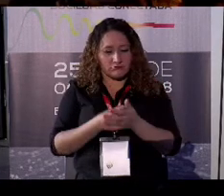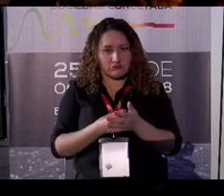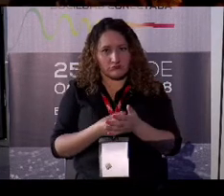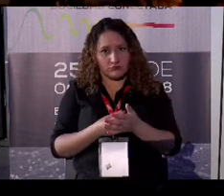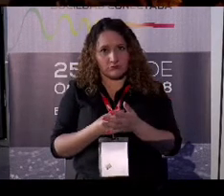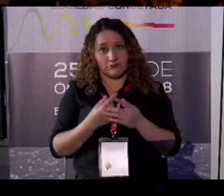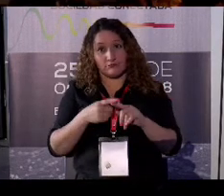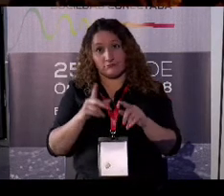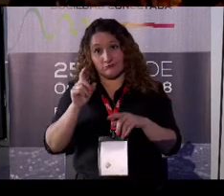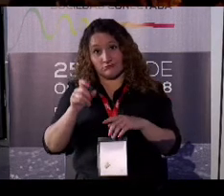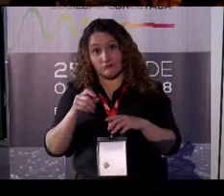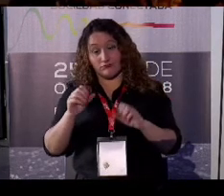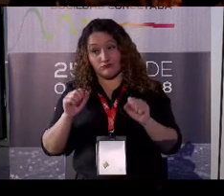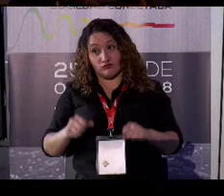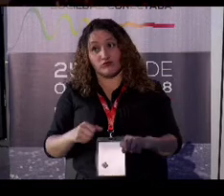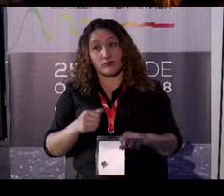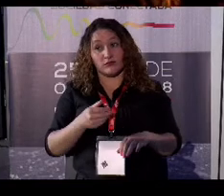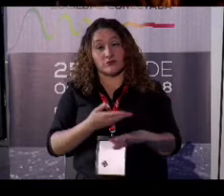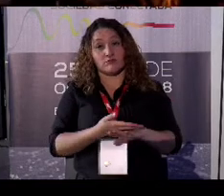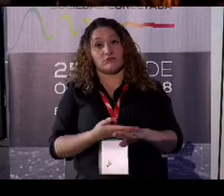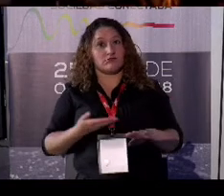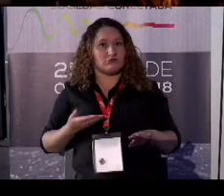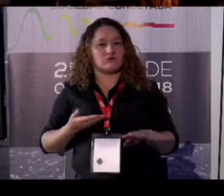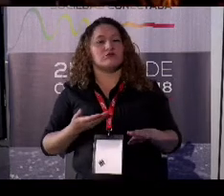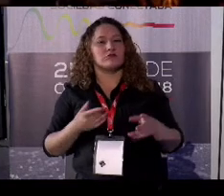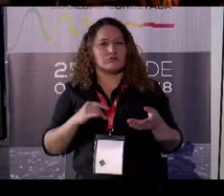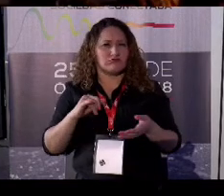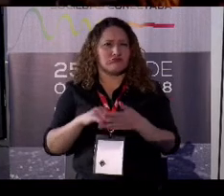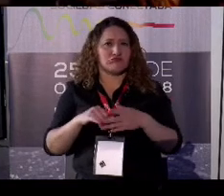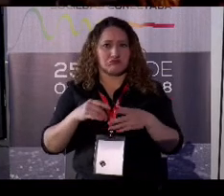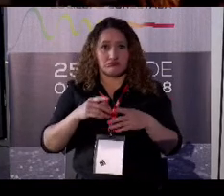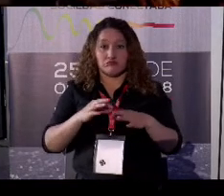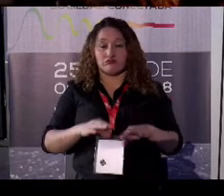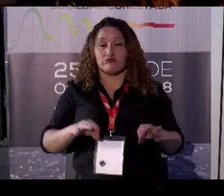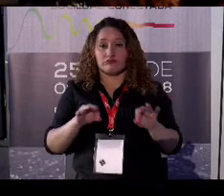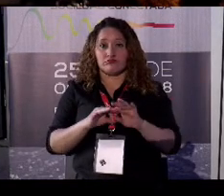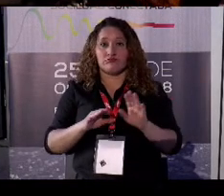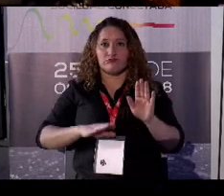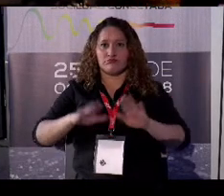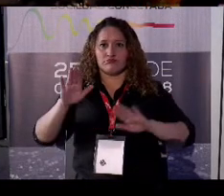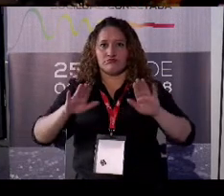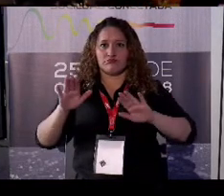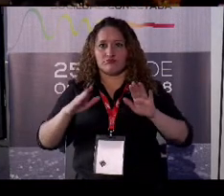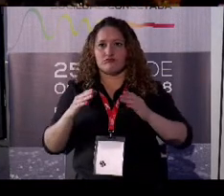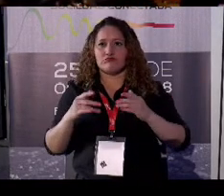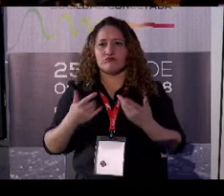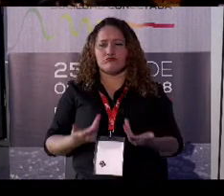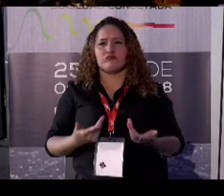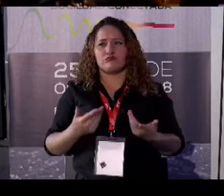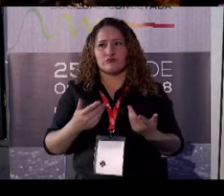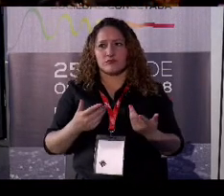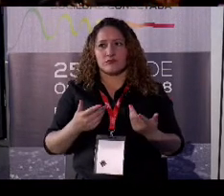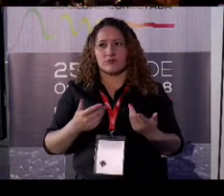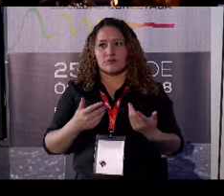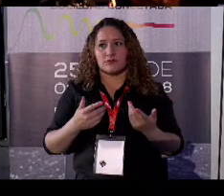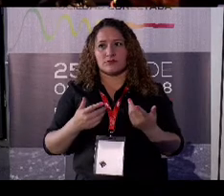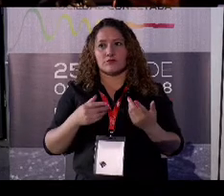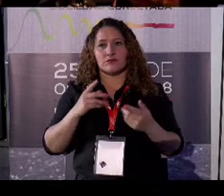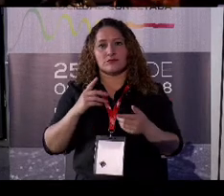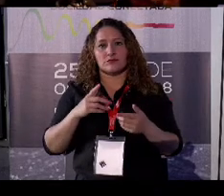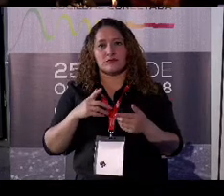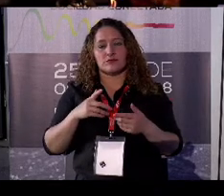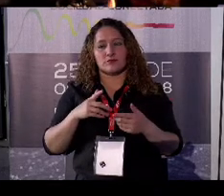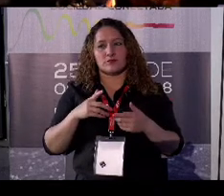función de demanda. Y eso es muy importante porque esta es una subasta que está dando un paso adelante en lo que se conoce como el